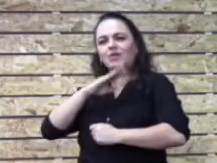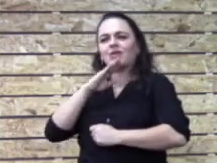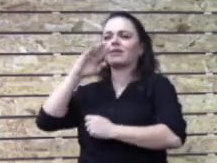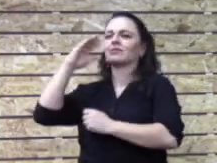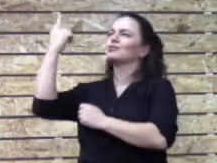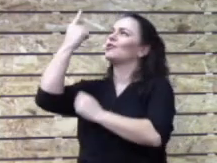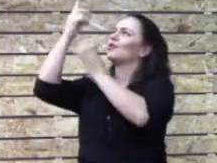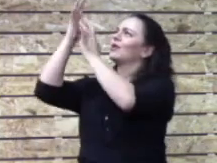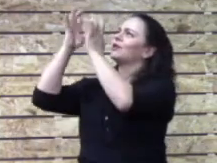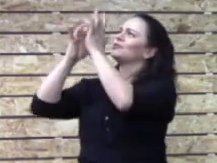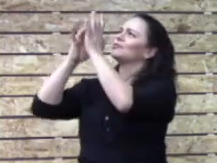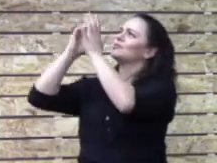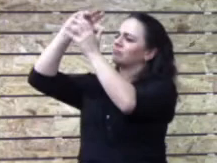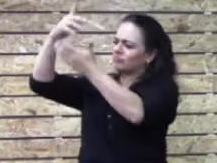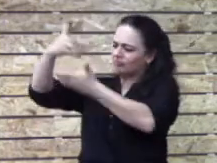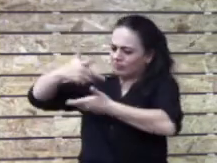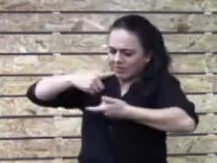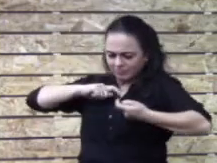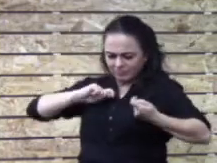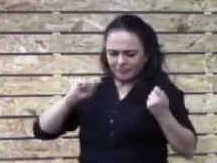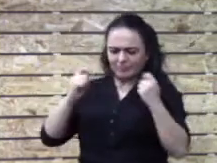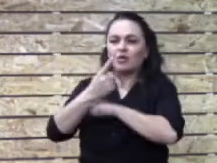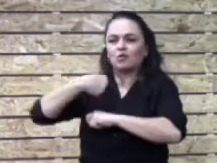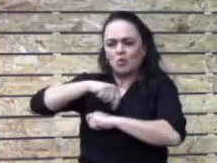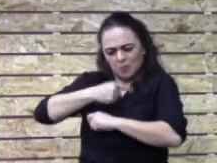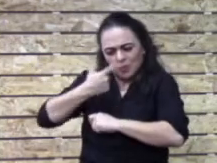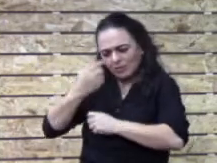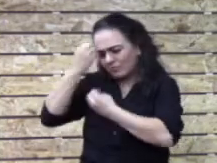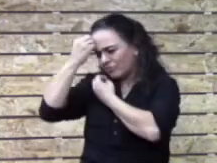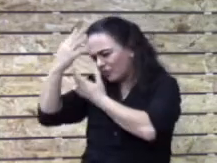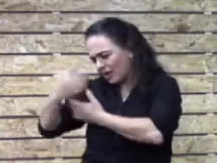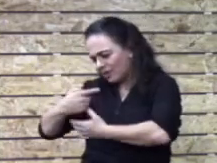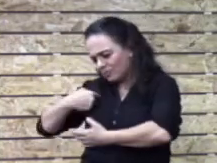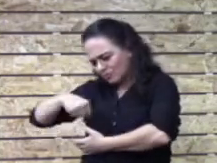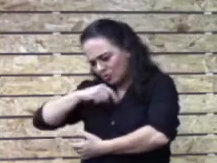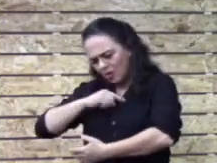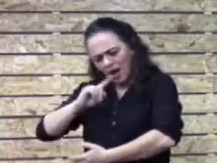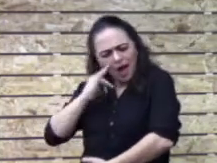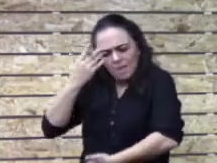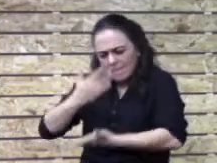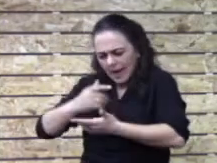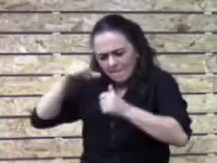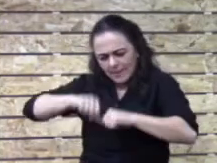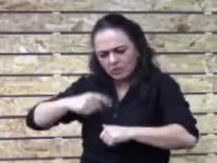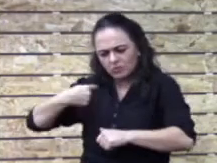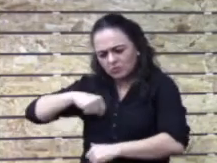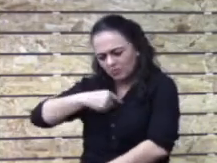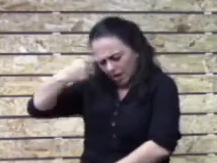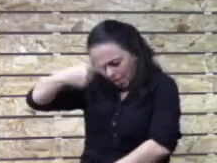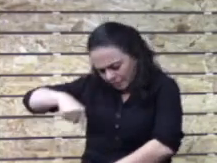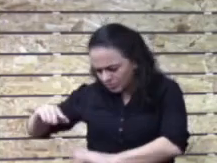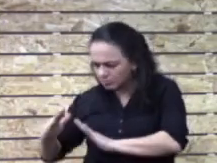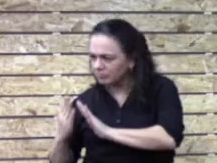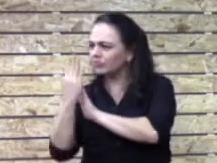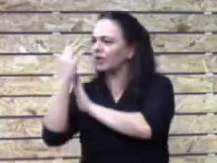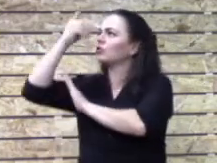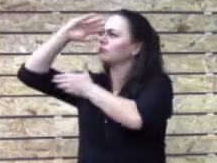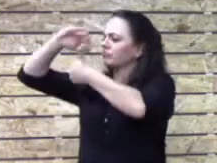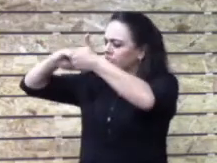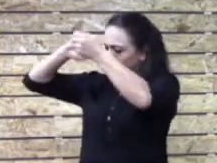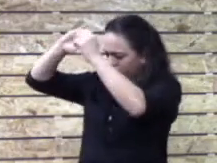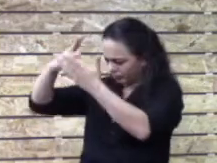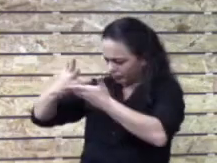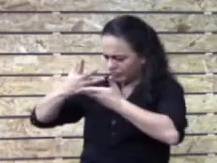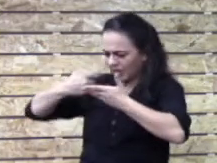otra observación que quiero hacer de la intervención del Señor es esta frase en el verso número 15. Con Él estaré